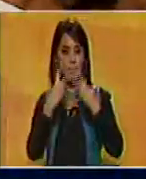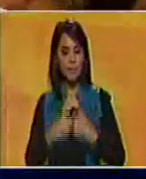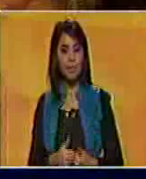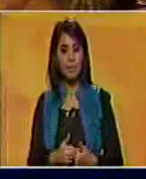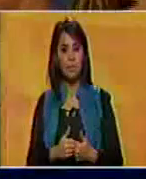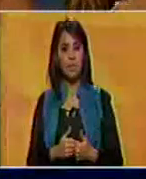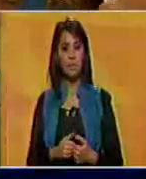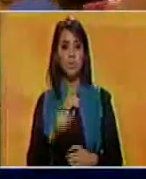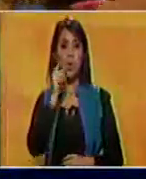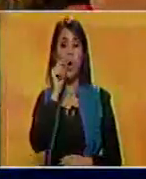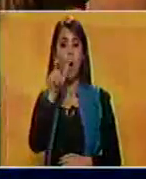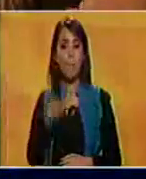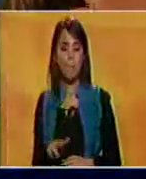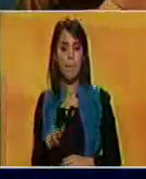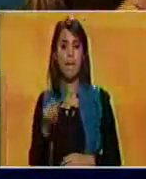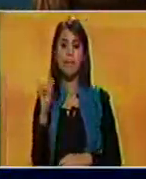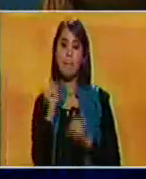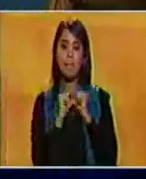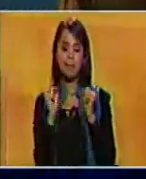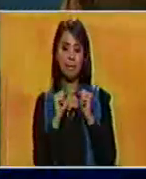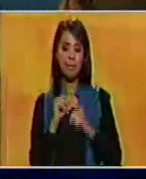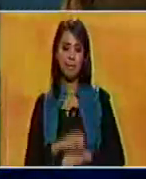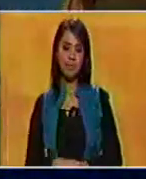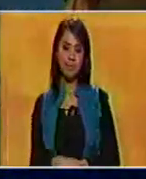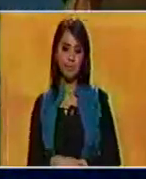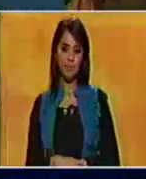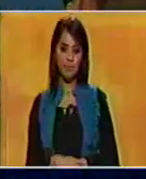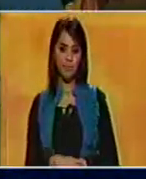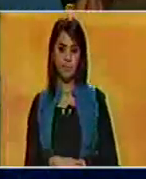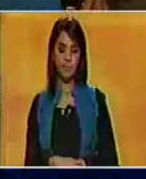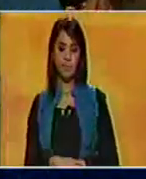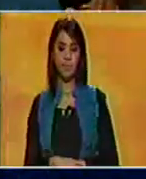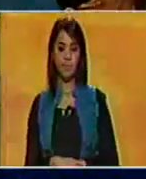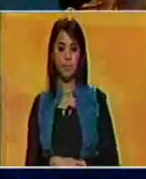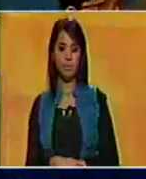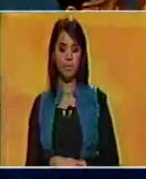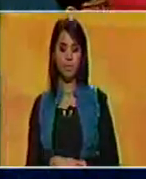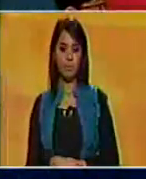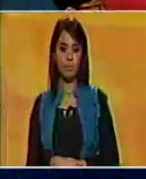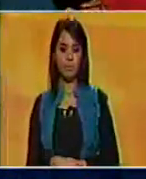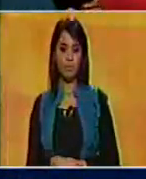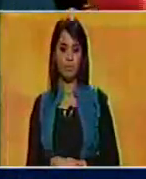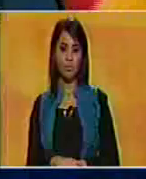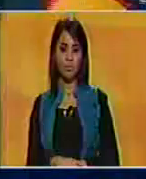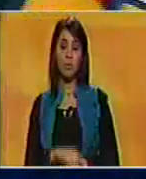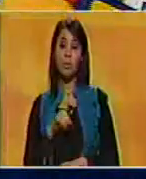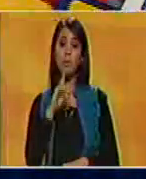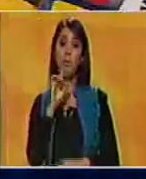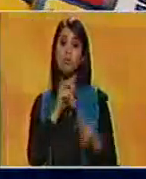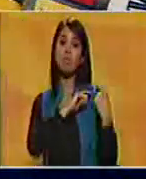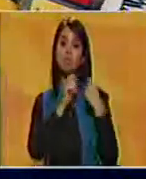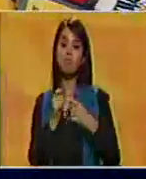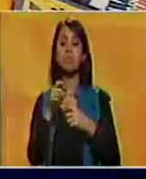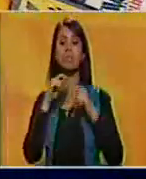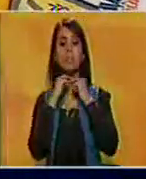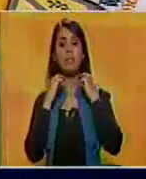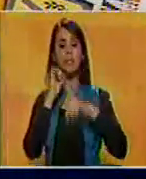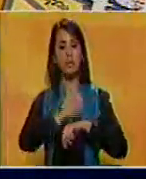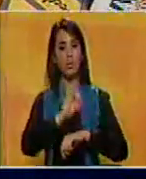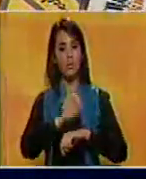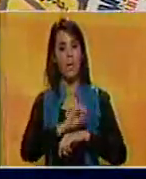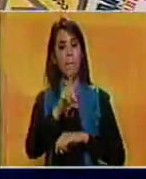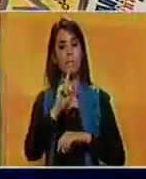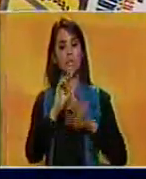al actual arzobispo de mérida cardenal baltazar enrique porras porras por raffo de ordenado sacerdote en